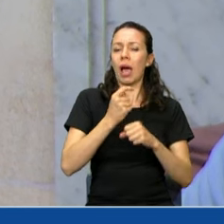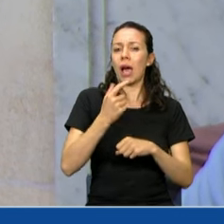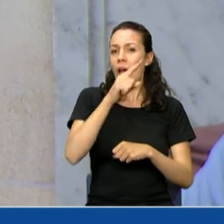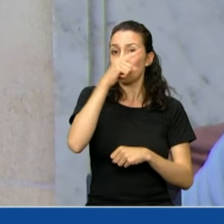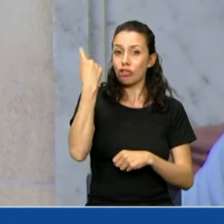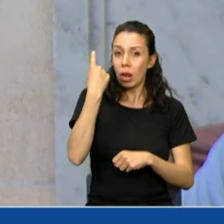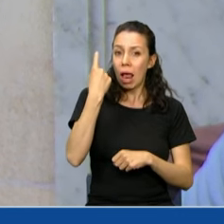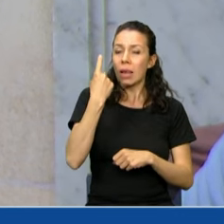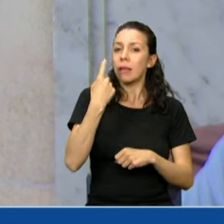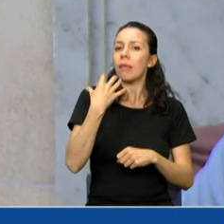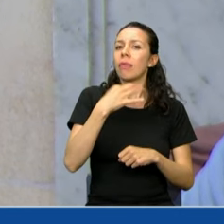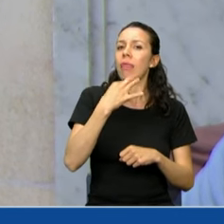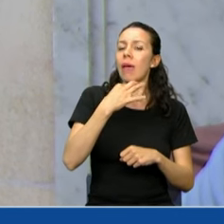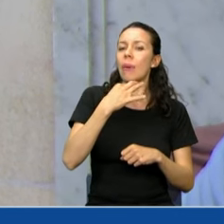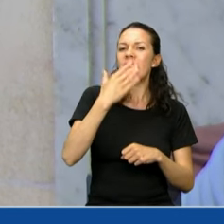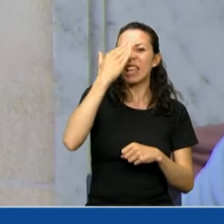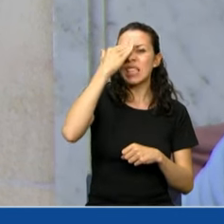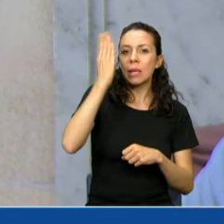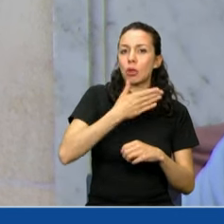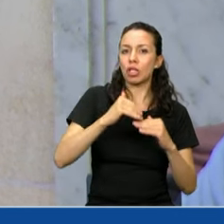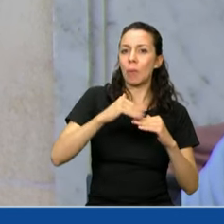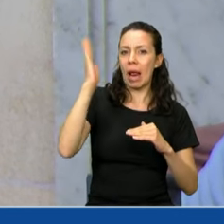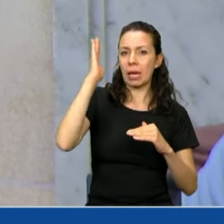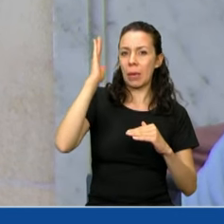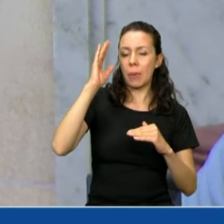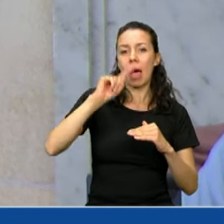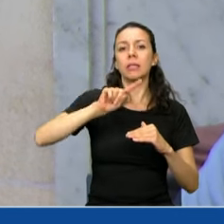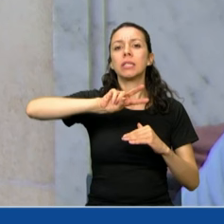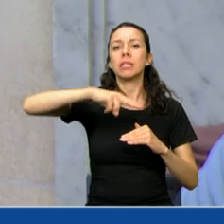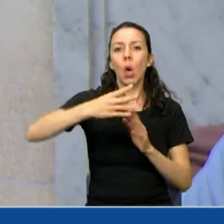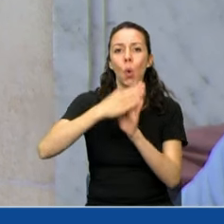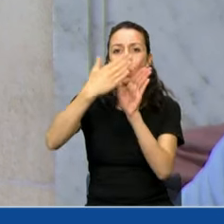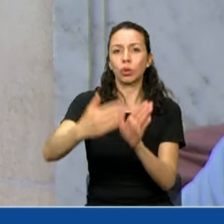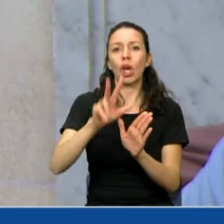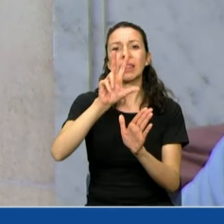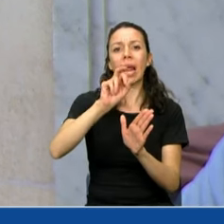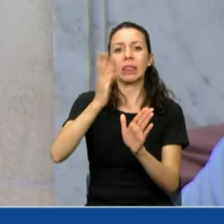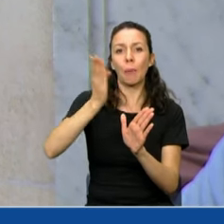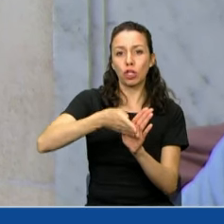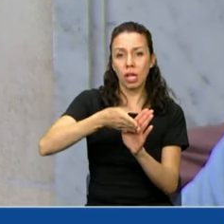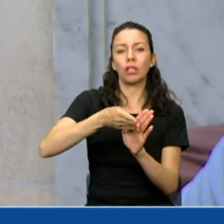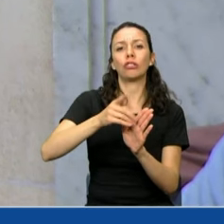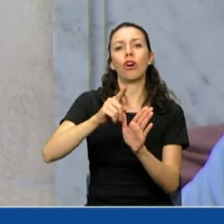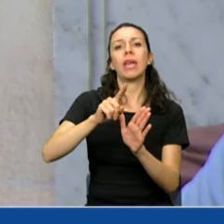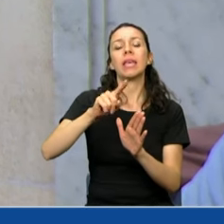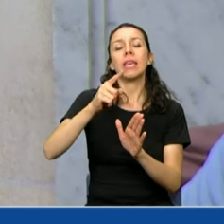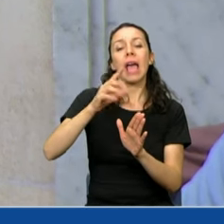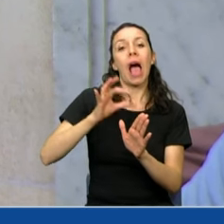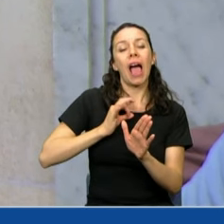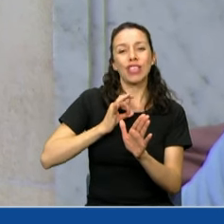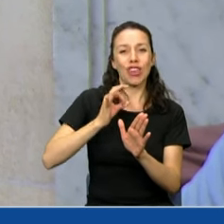15% que en los en el segundo decenio eso llega al 30% Y a partir del año